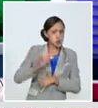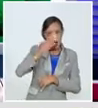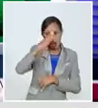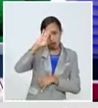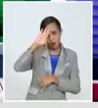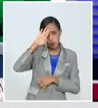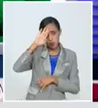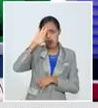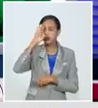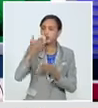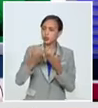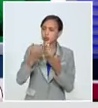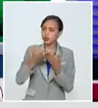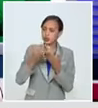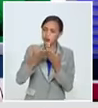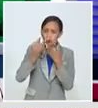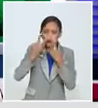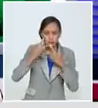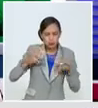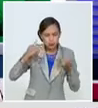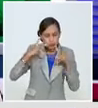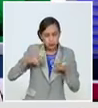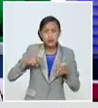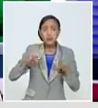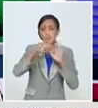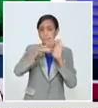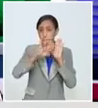el diagnóstico por el protocolo